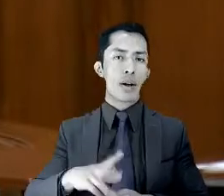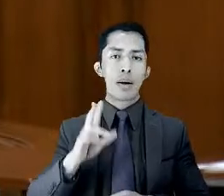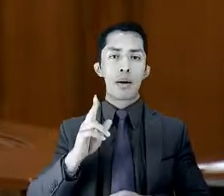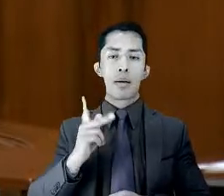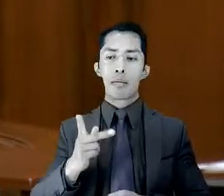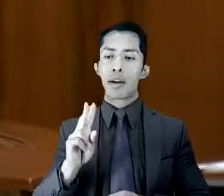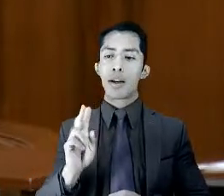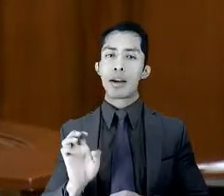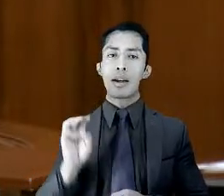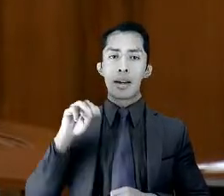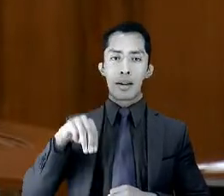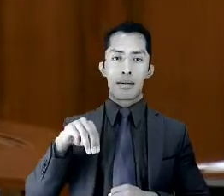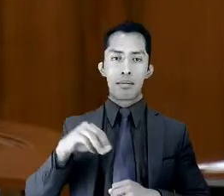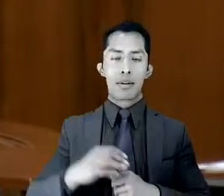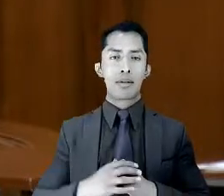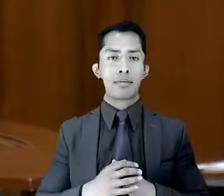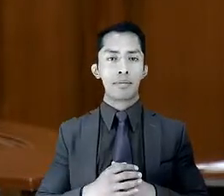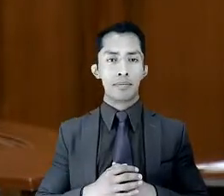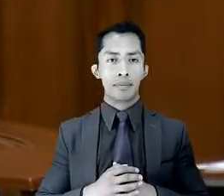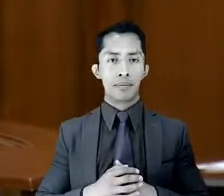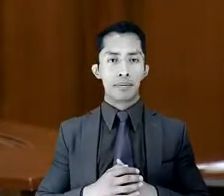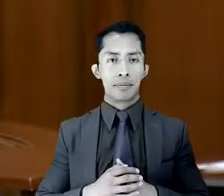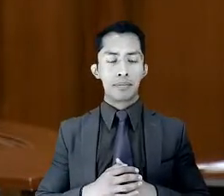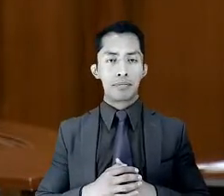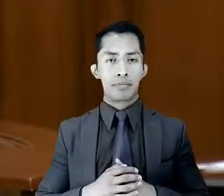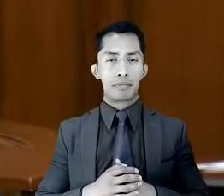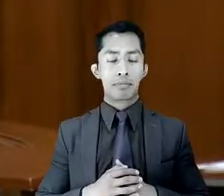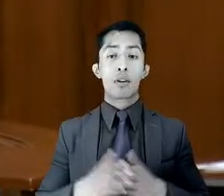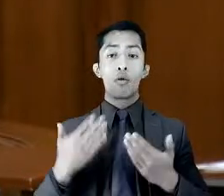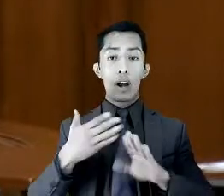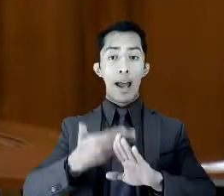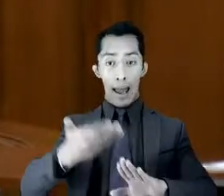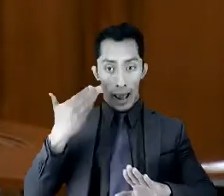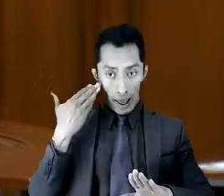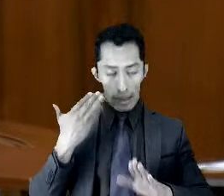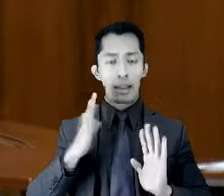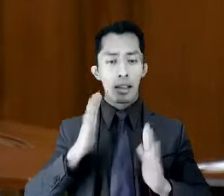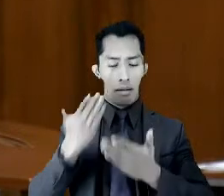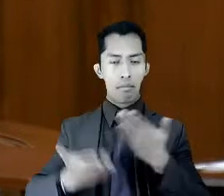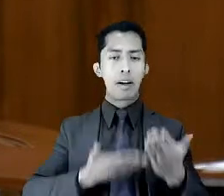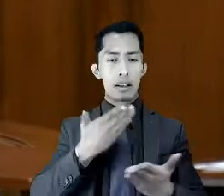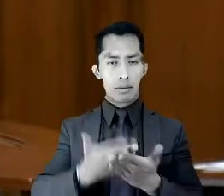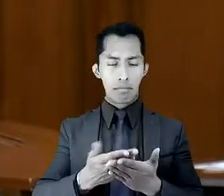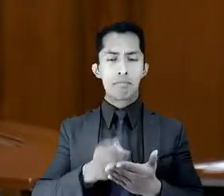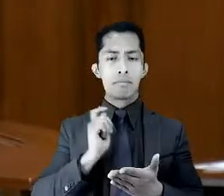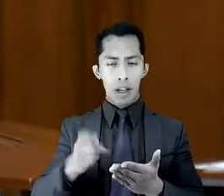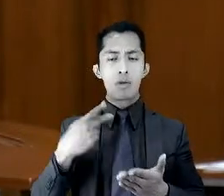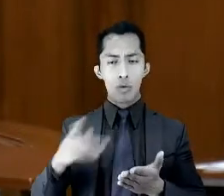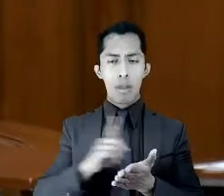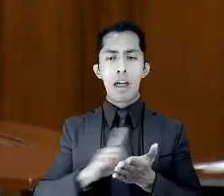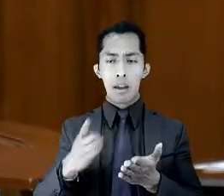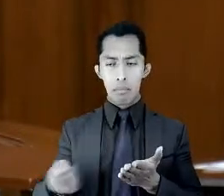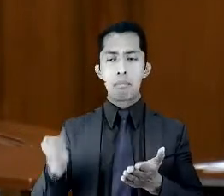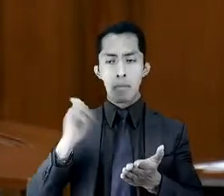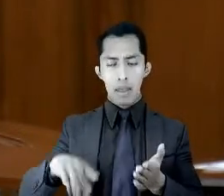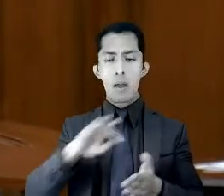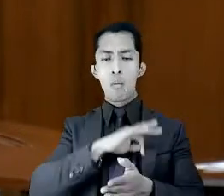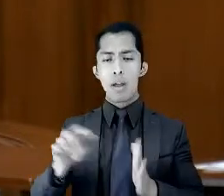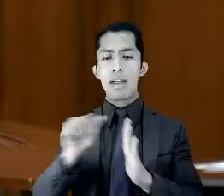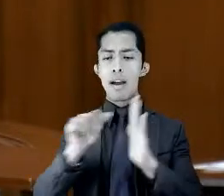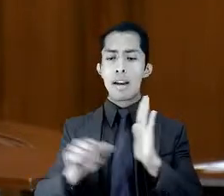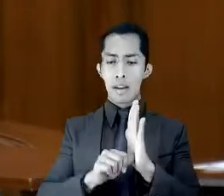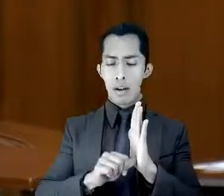Verde Ecologista de México. Fue presentada en ejercicio del derecho contenido en los